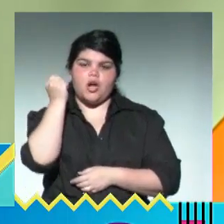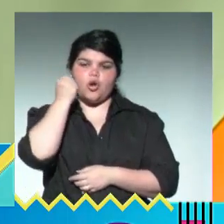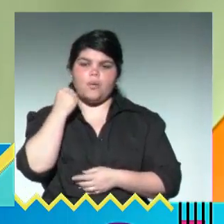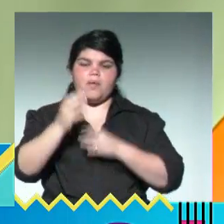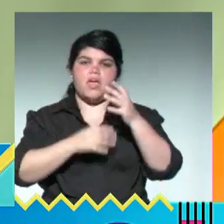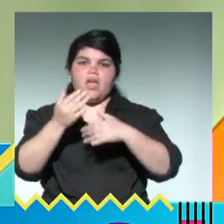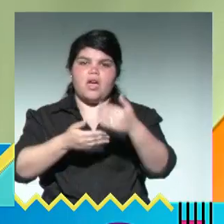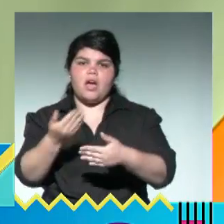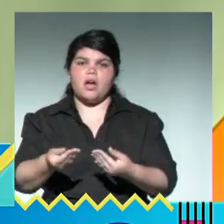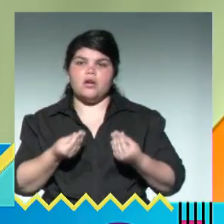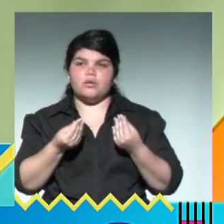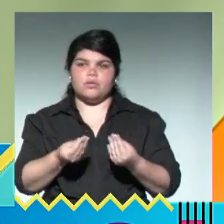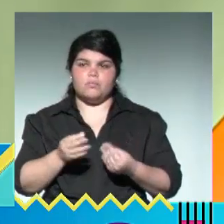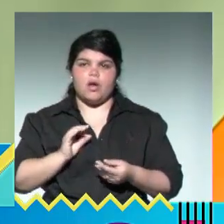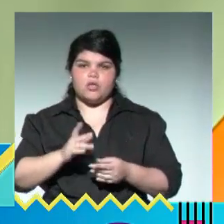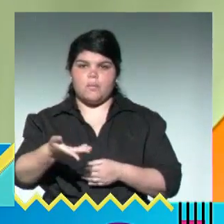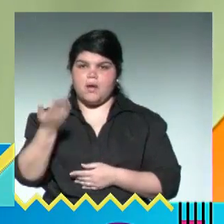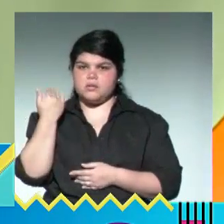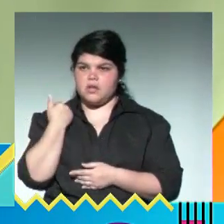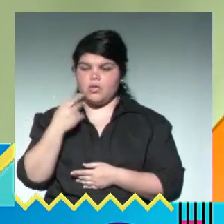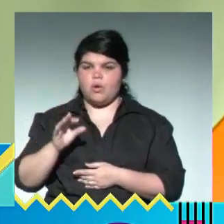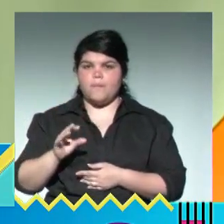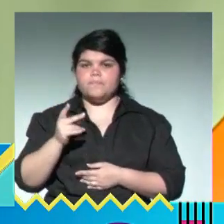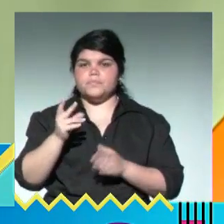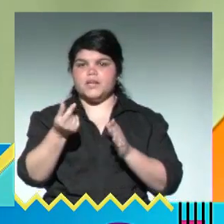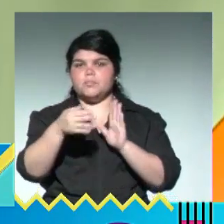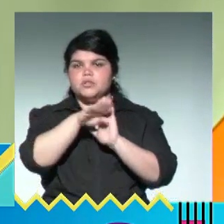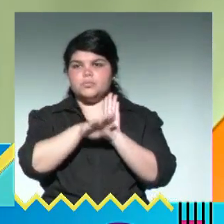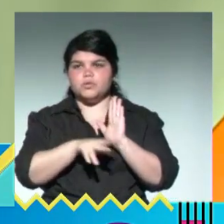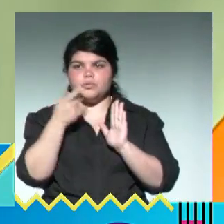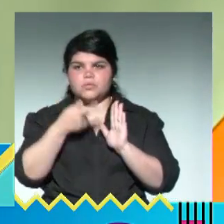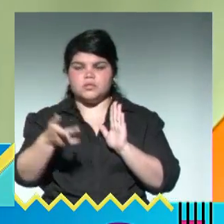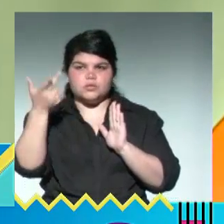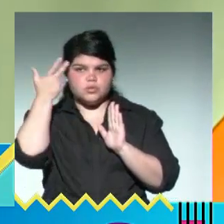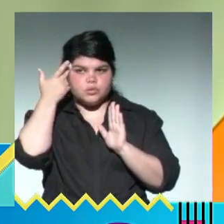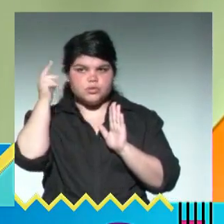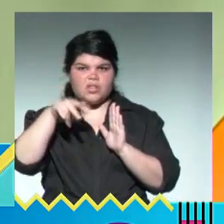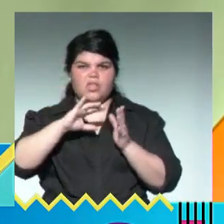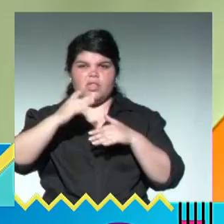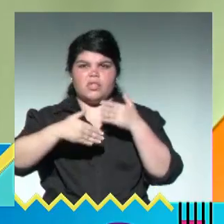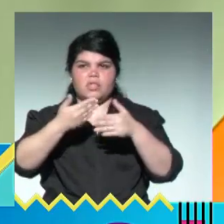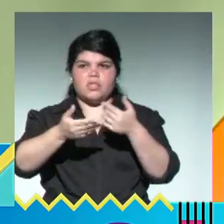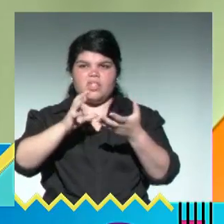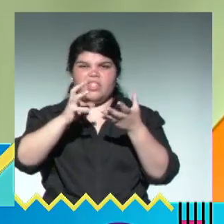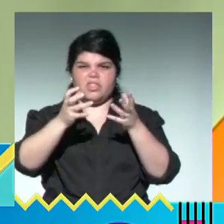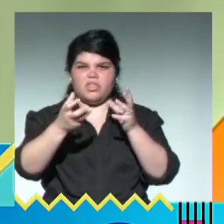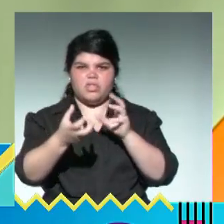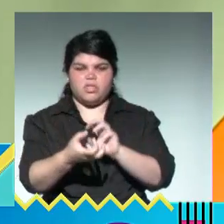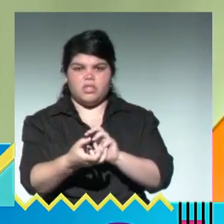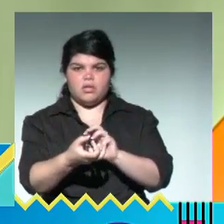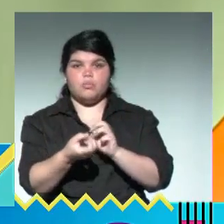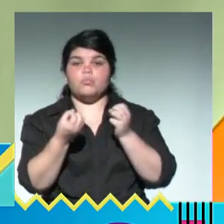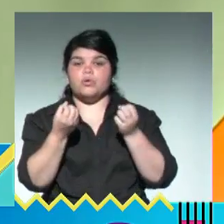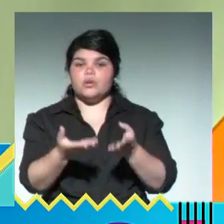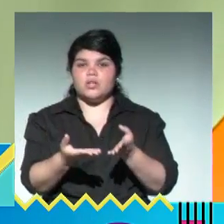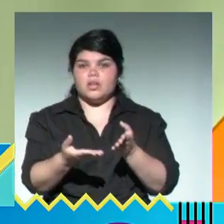el año pasado se aprobó un presupuesto para el 2018 y finalmente quedó totalmente desvirtuado porque en el medio fueron pasando cosas. Entonces hay que